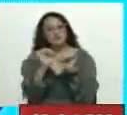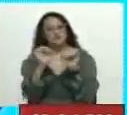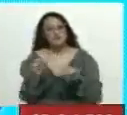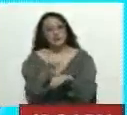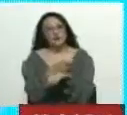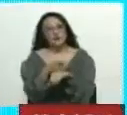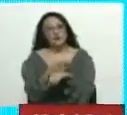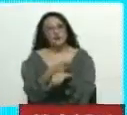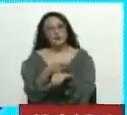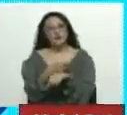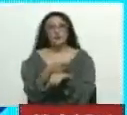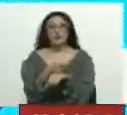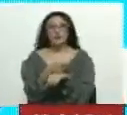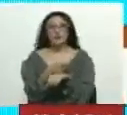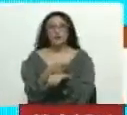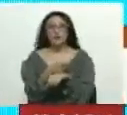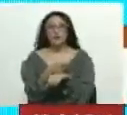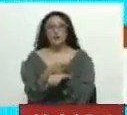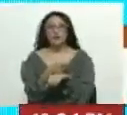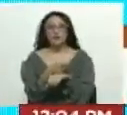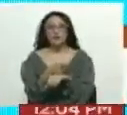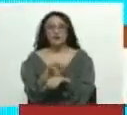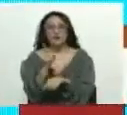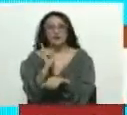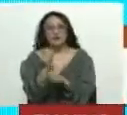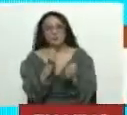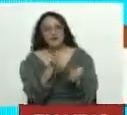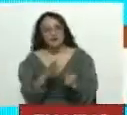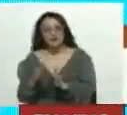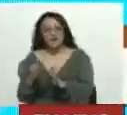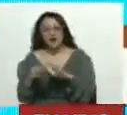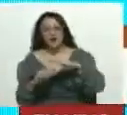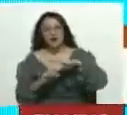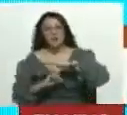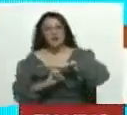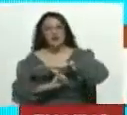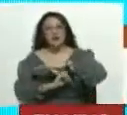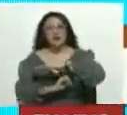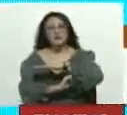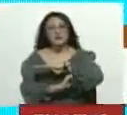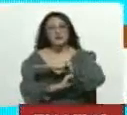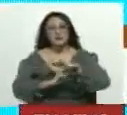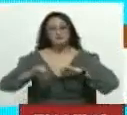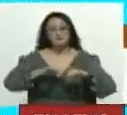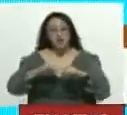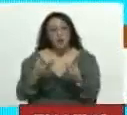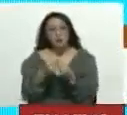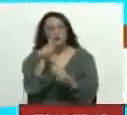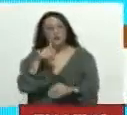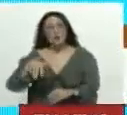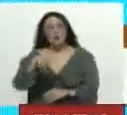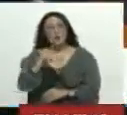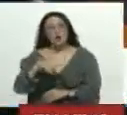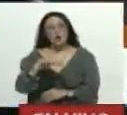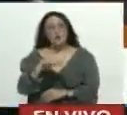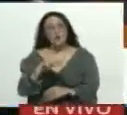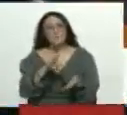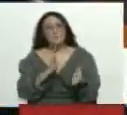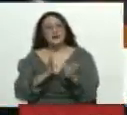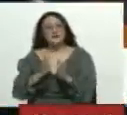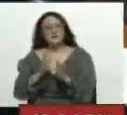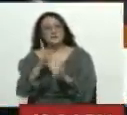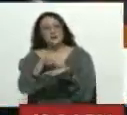debe circular planificando desde las bases ejecutando con el pueblo donde la participación es